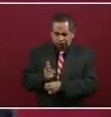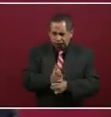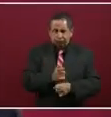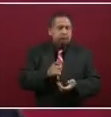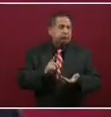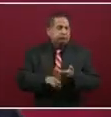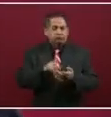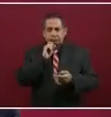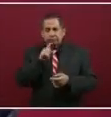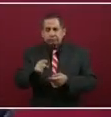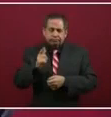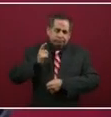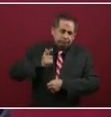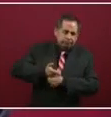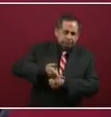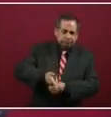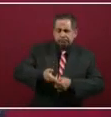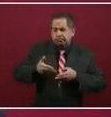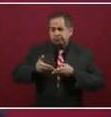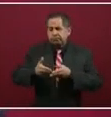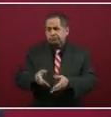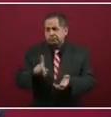transporte de